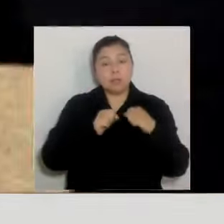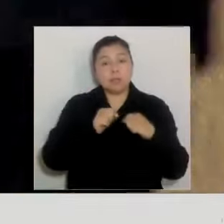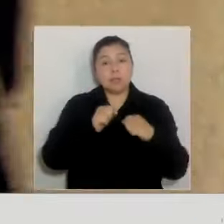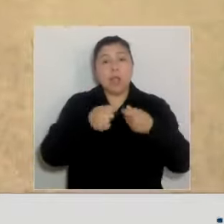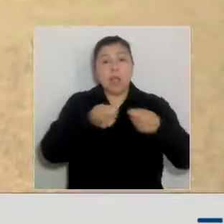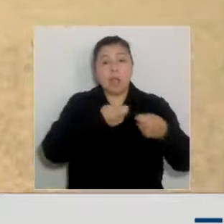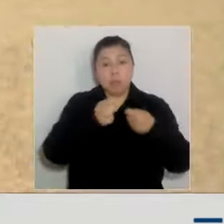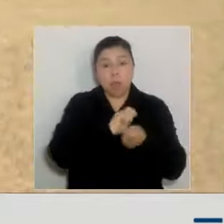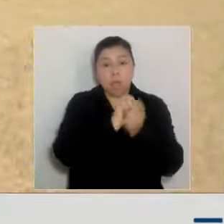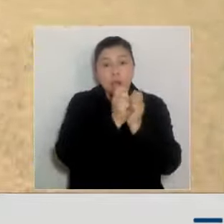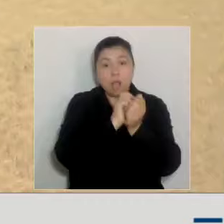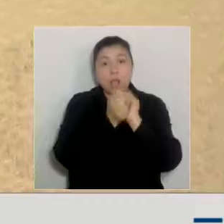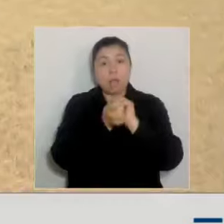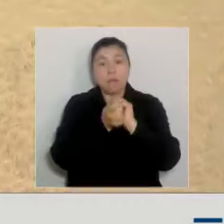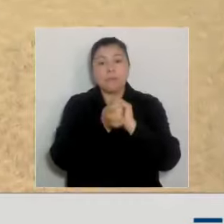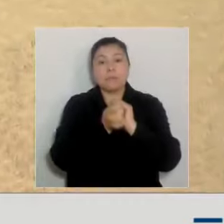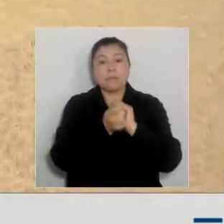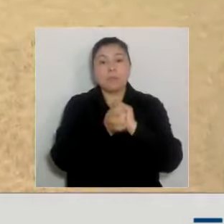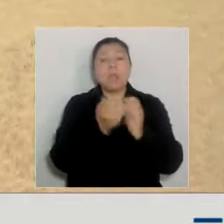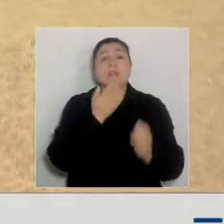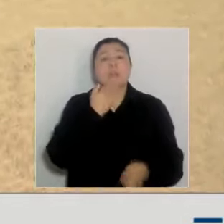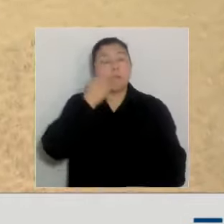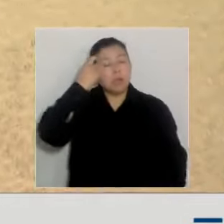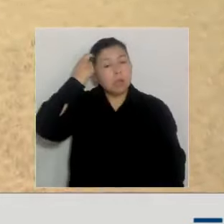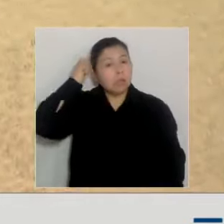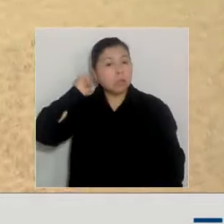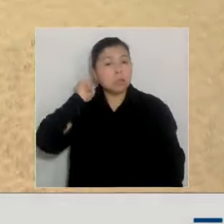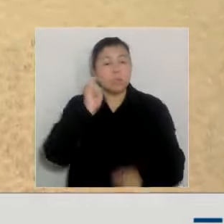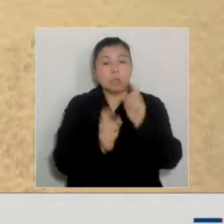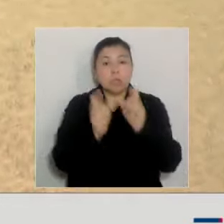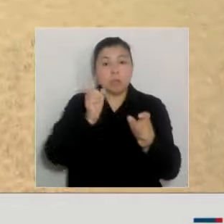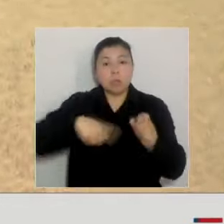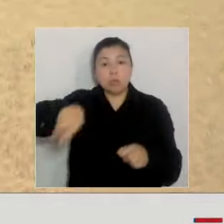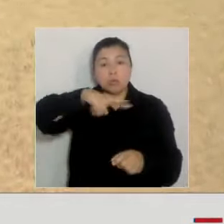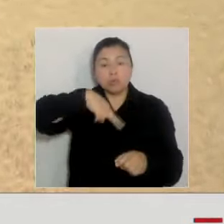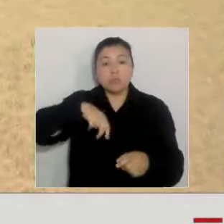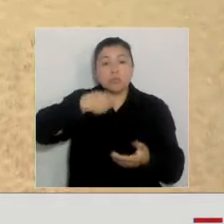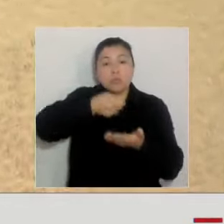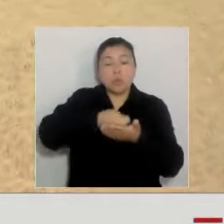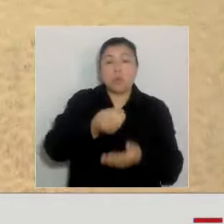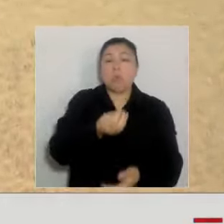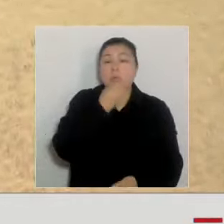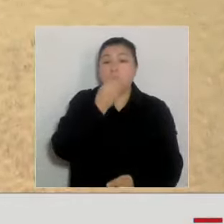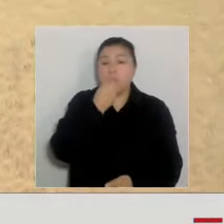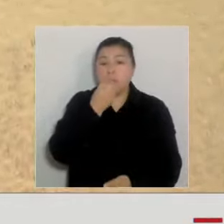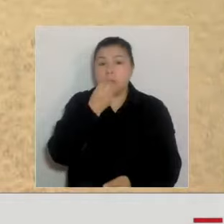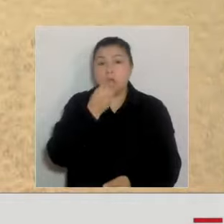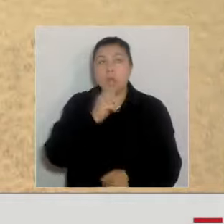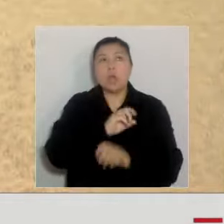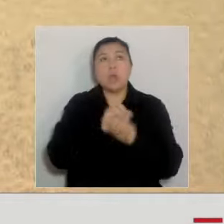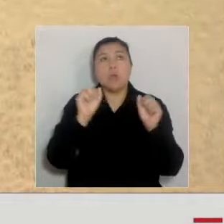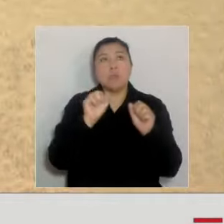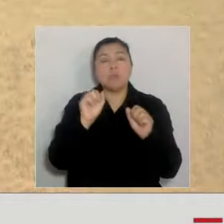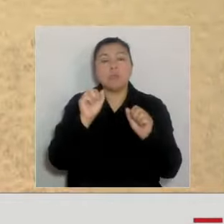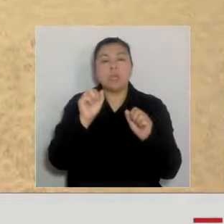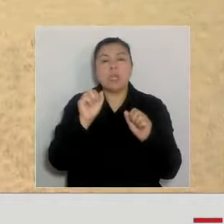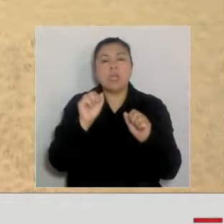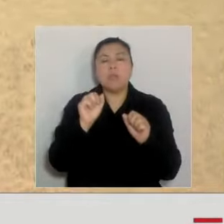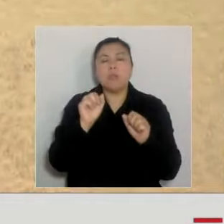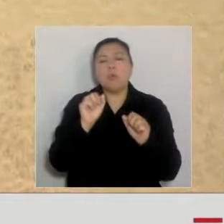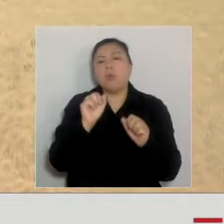cambiando y también la conciencia para nosotros que consumimos estos productos no nos podrían engañar